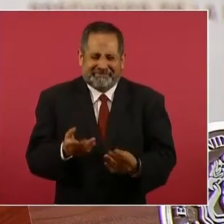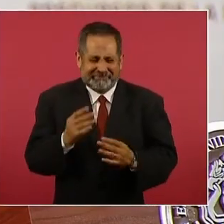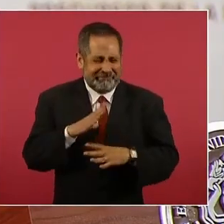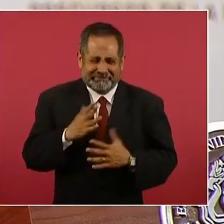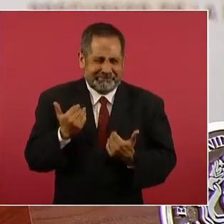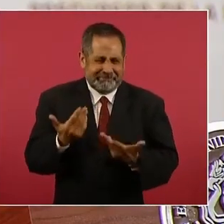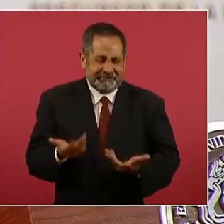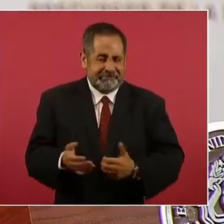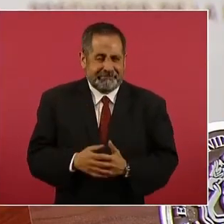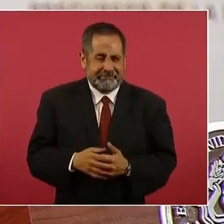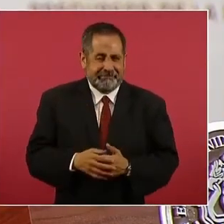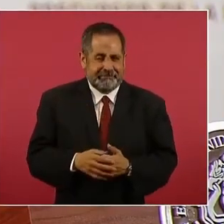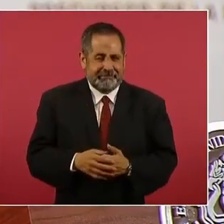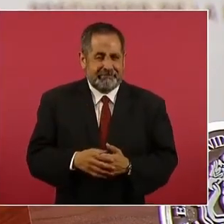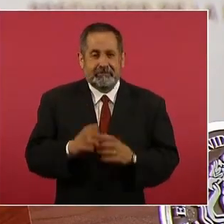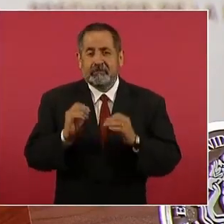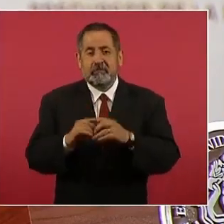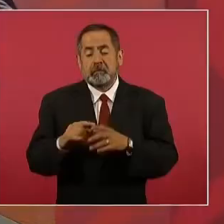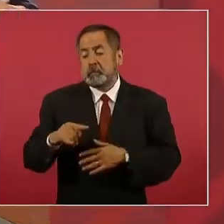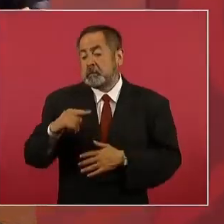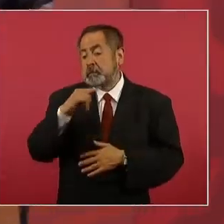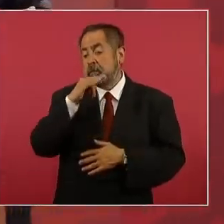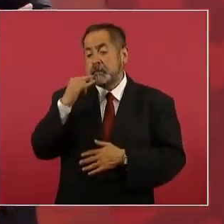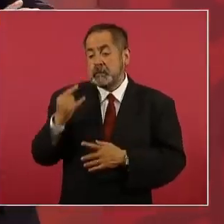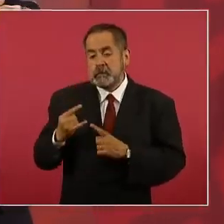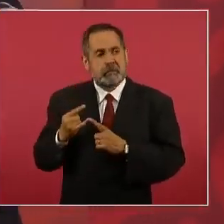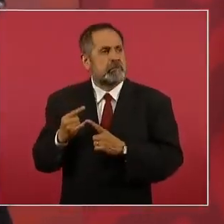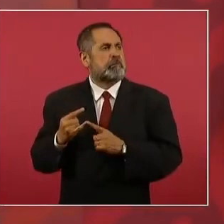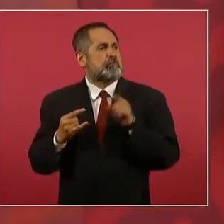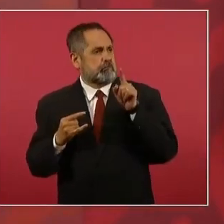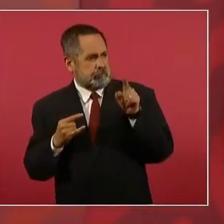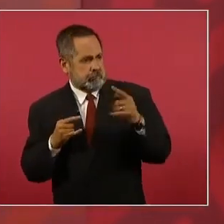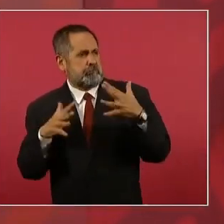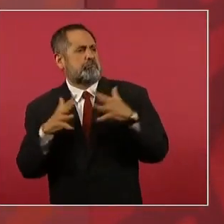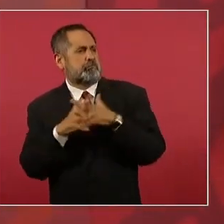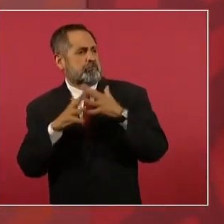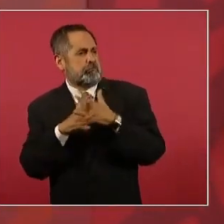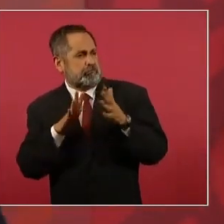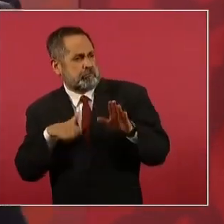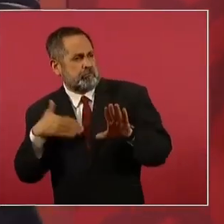o que Chile le declare la guerra